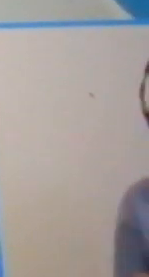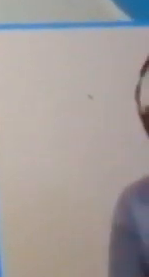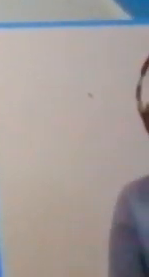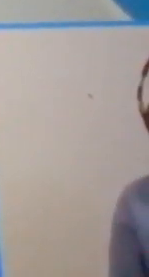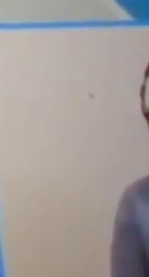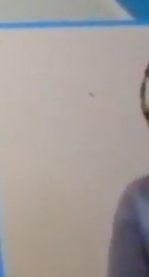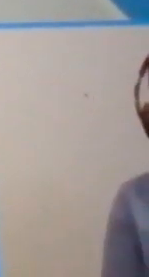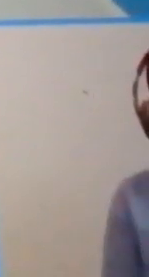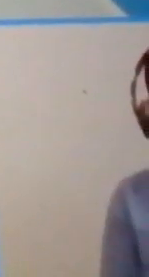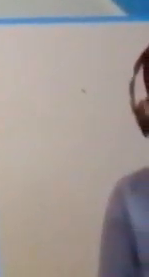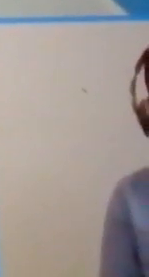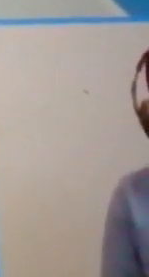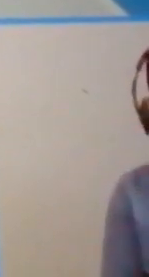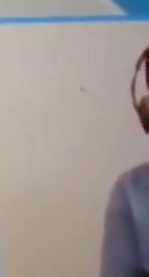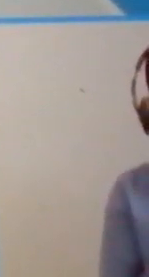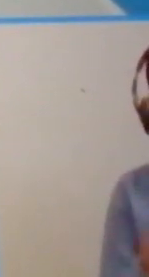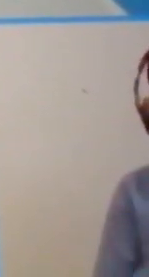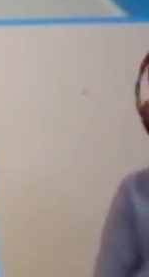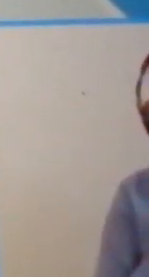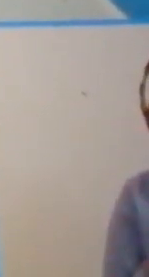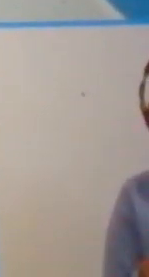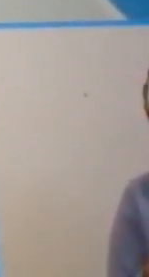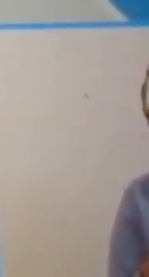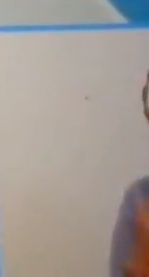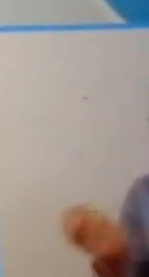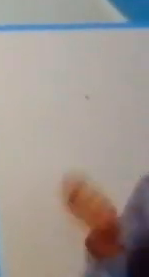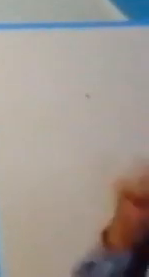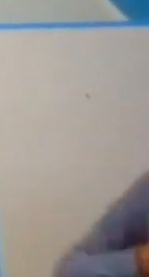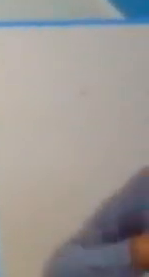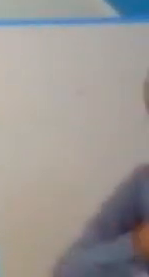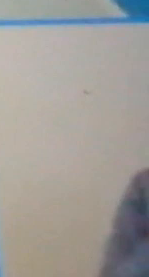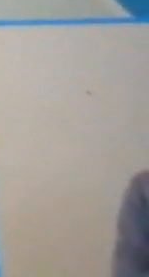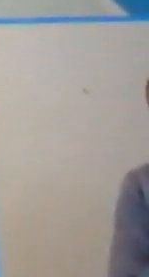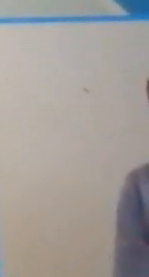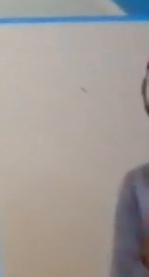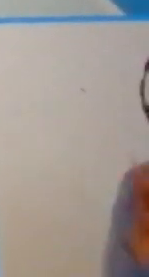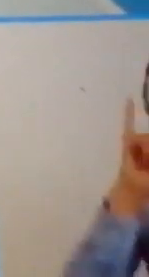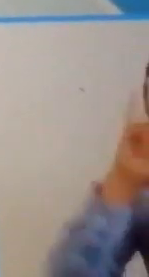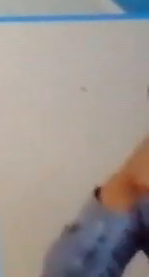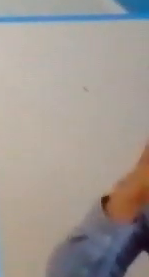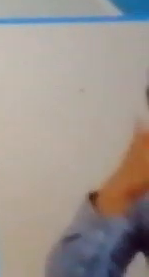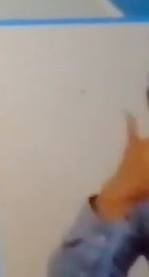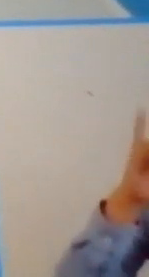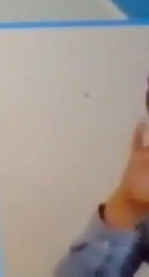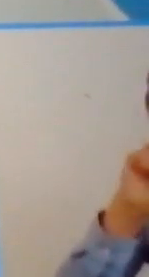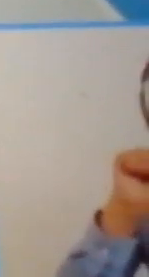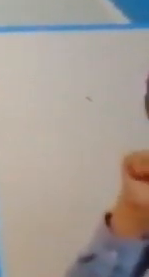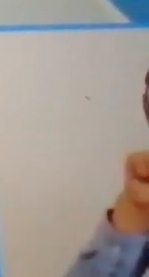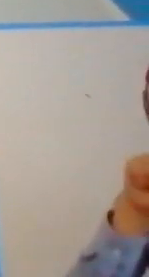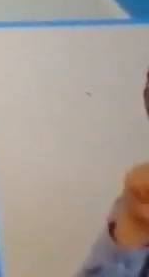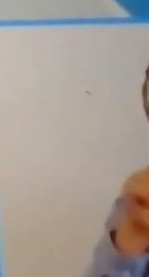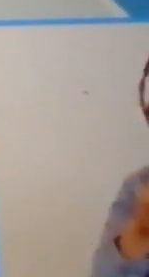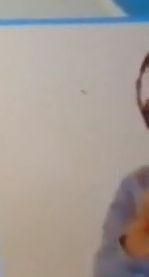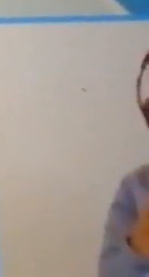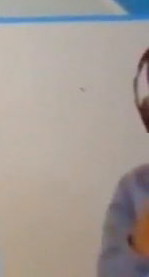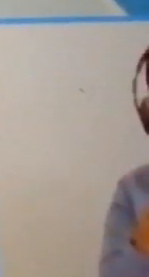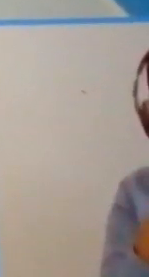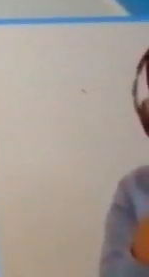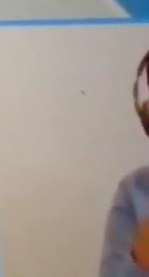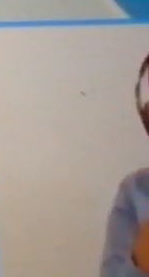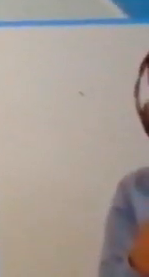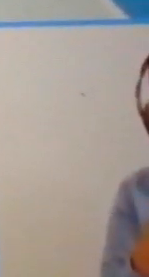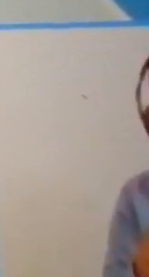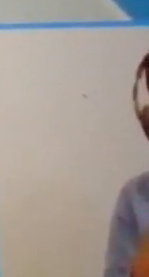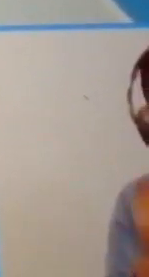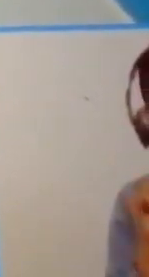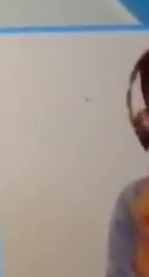estado, Ichizal y Servicios de Salud Federalizados, con 20 y 30% en el abasto de